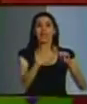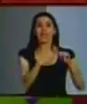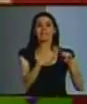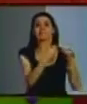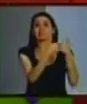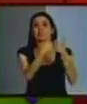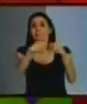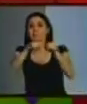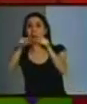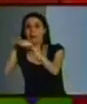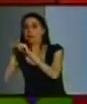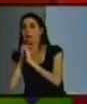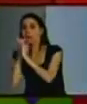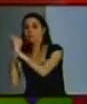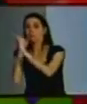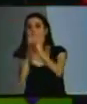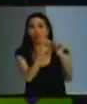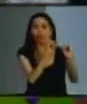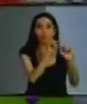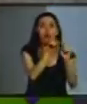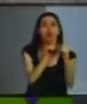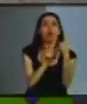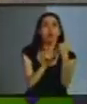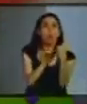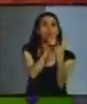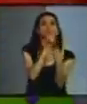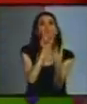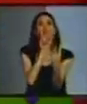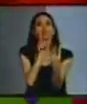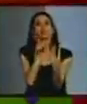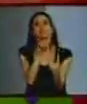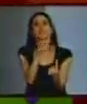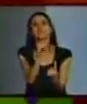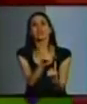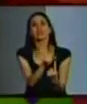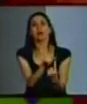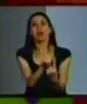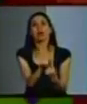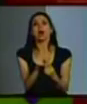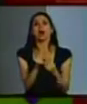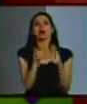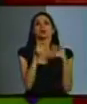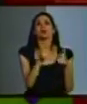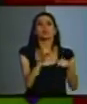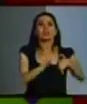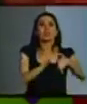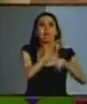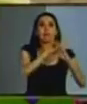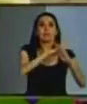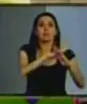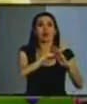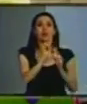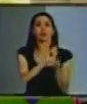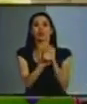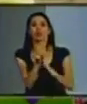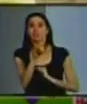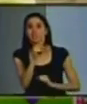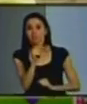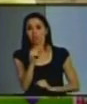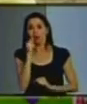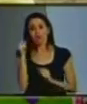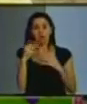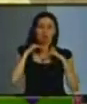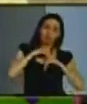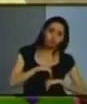para informarles. Uno de ellos resultó tener SIDA. Pero por lo menos se lo atajaron a tiempo y no va a ser SIDA. ¿Y él se